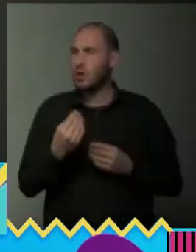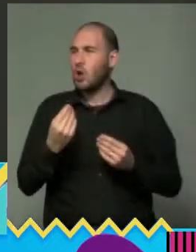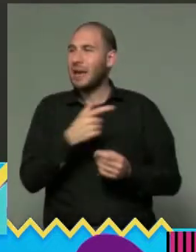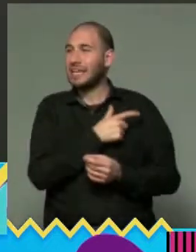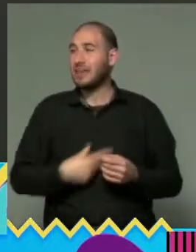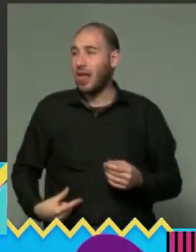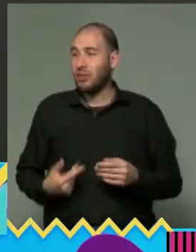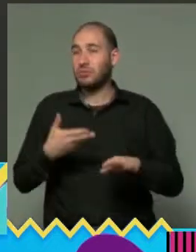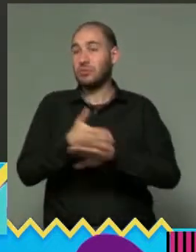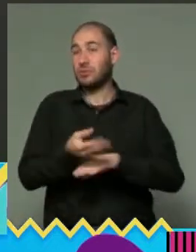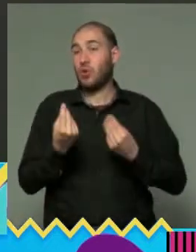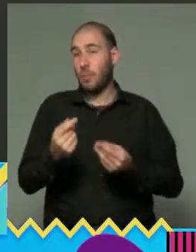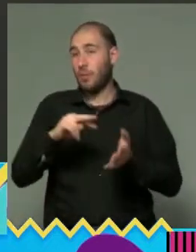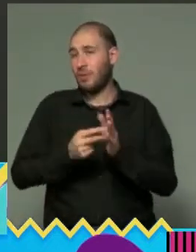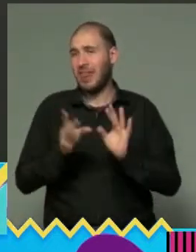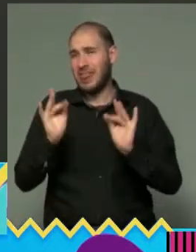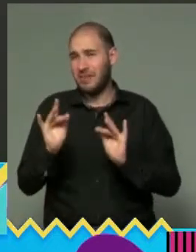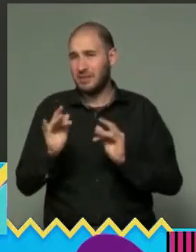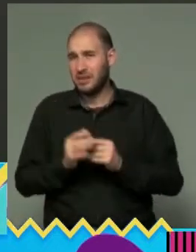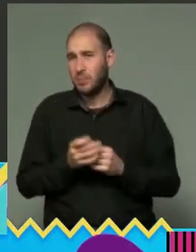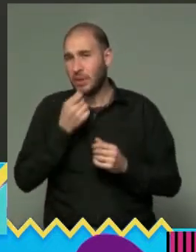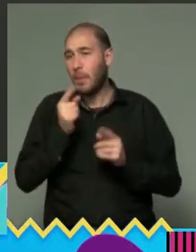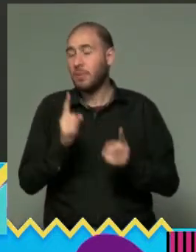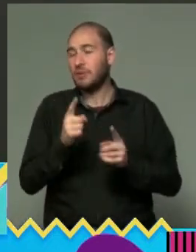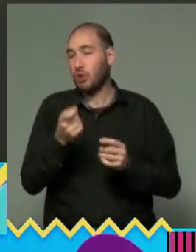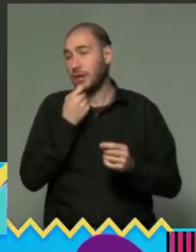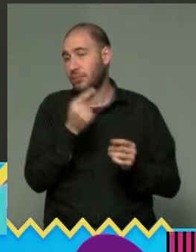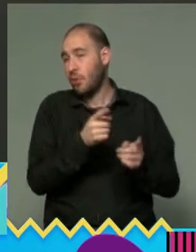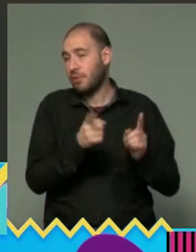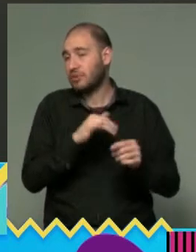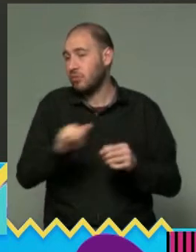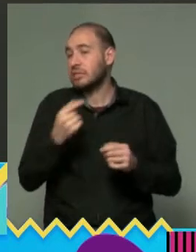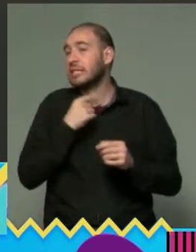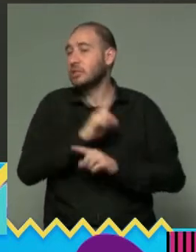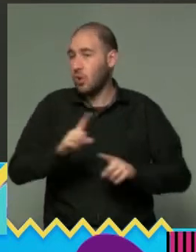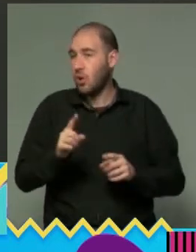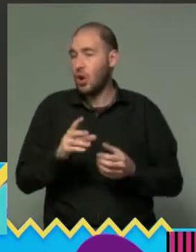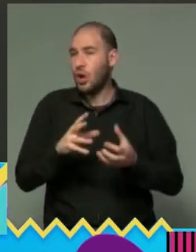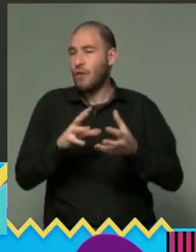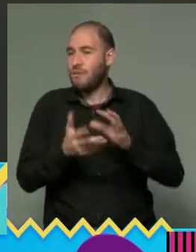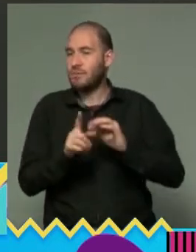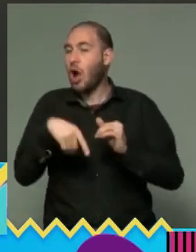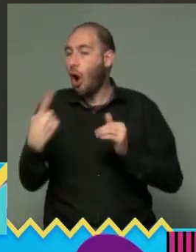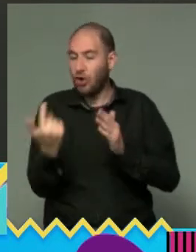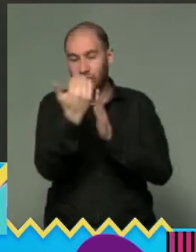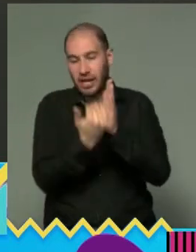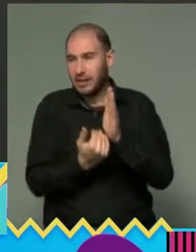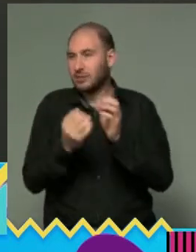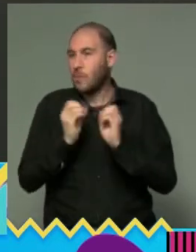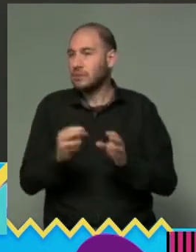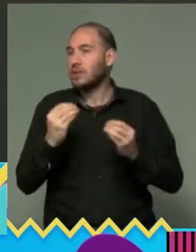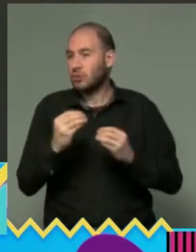Estado desde ahí, desde esa problemática tan compleja, cuando un docente, por ejemplo, no quiere denunciar? ¿Qué otros mecanismos se pueden